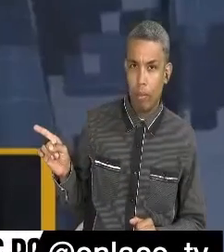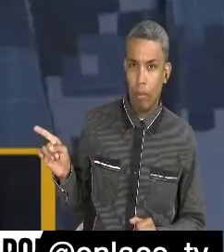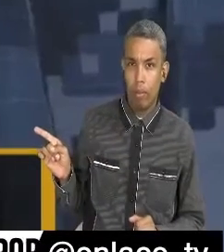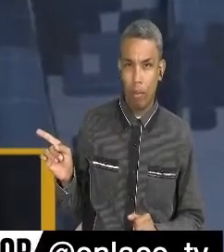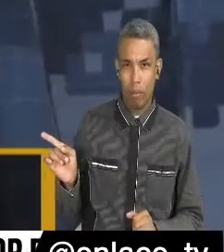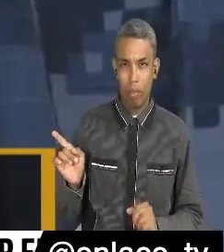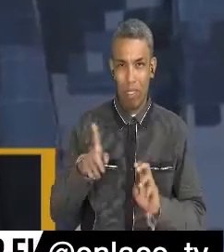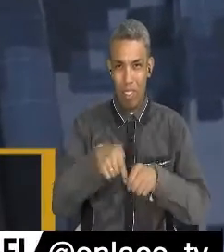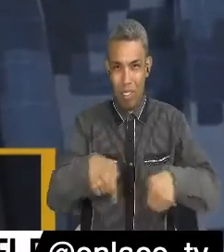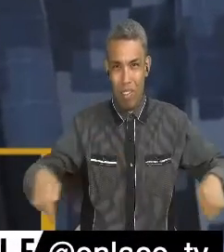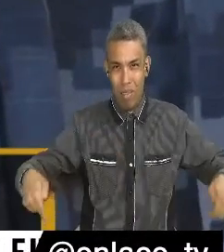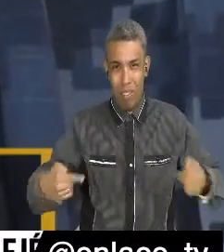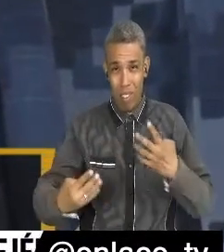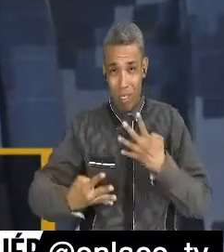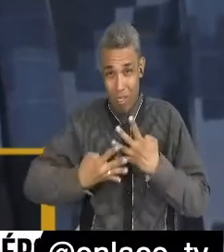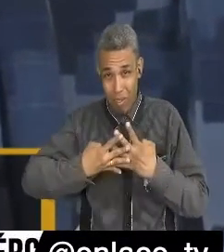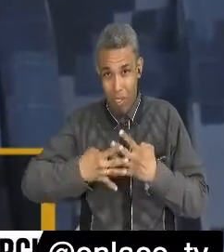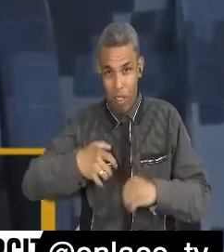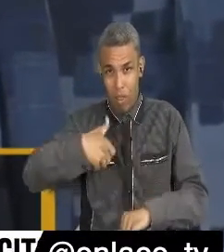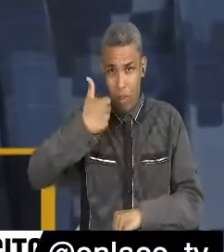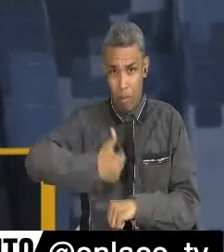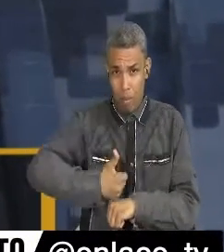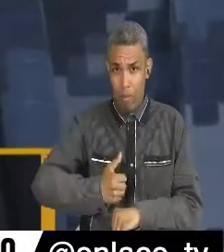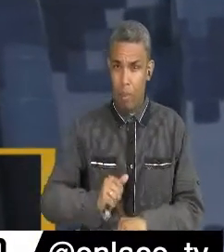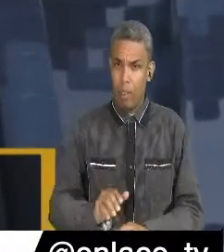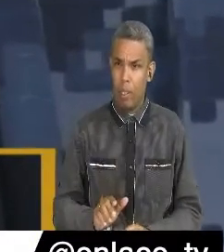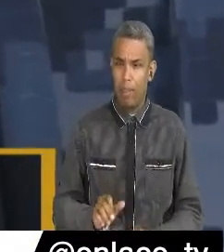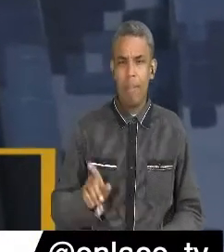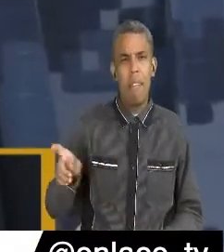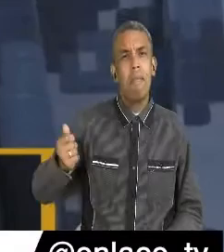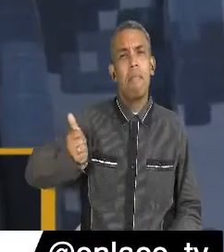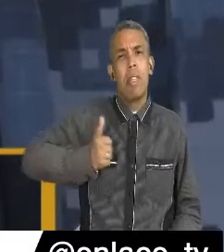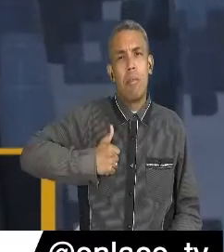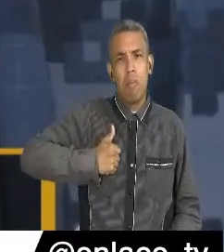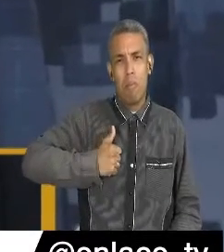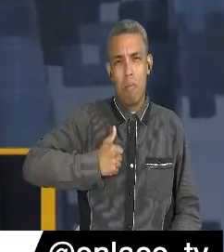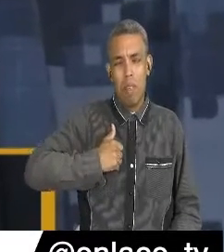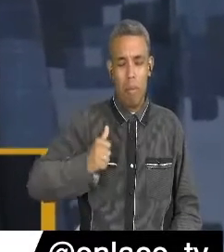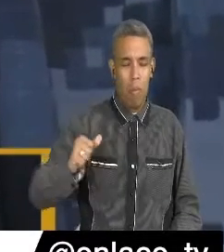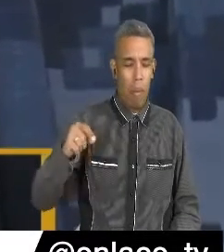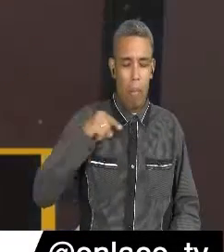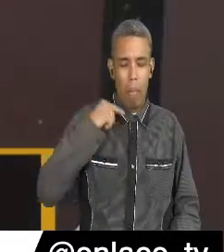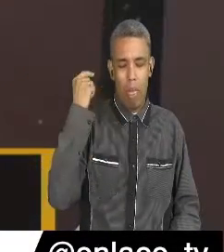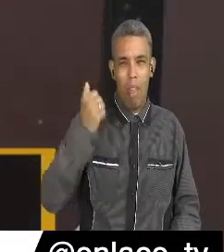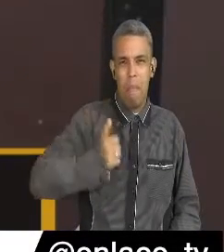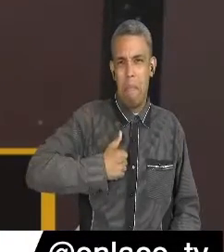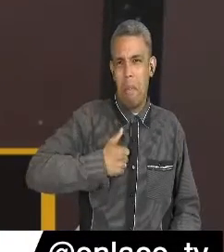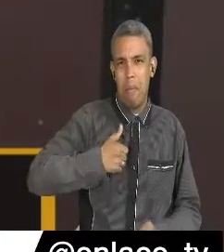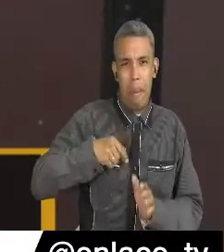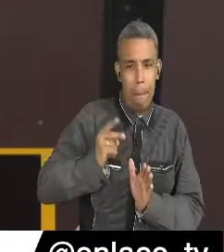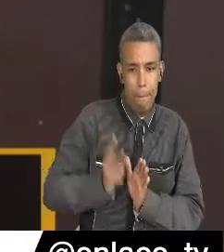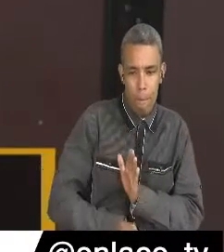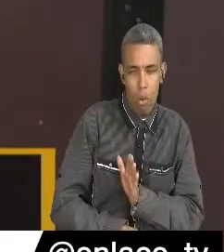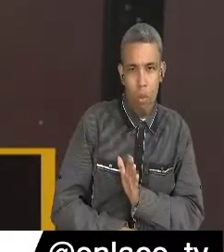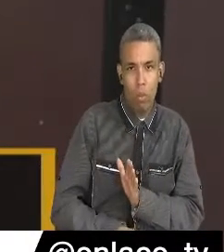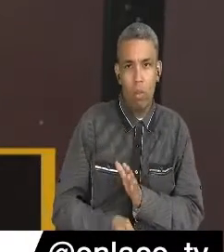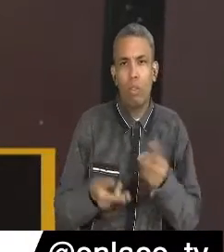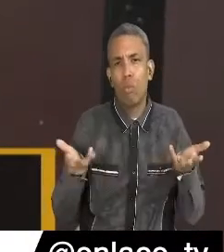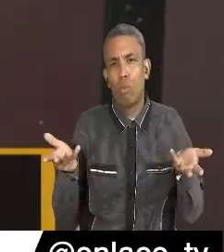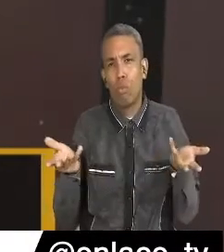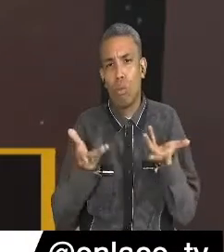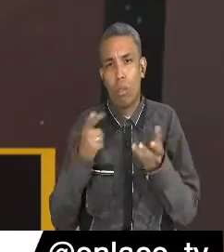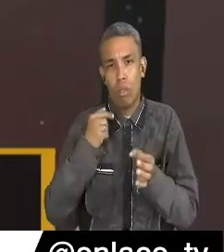de Barranca Bermeja. El trágico hecho tuvo lugar en el municipio de Zapatoca, Santander. Las